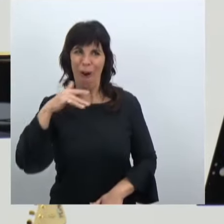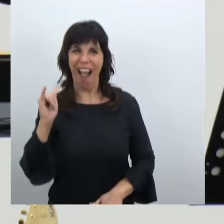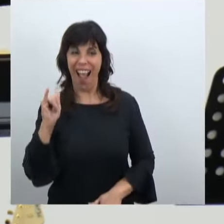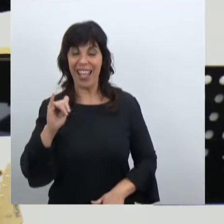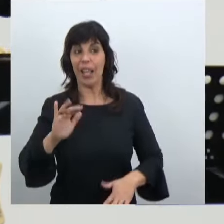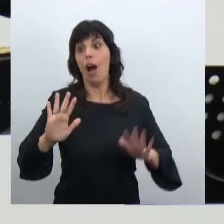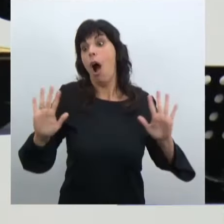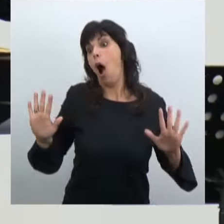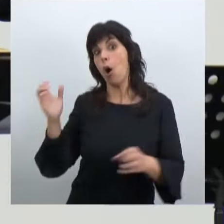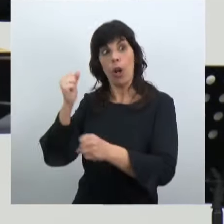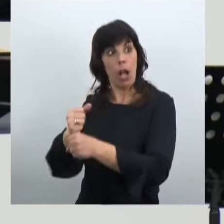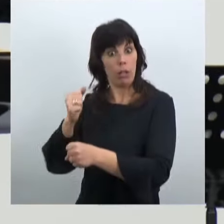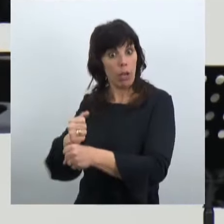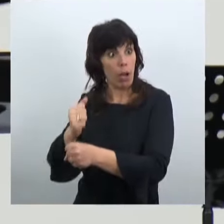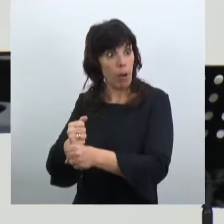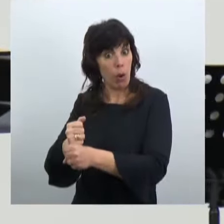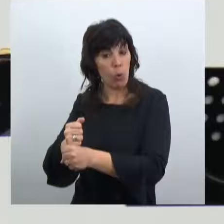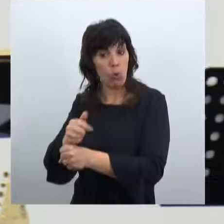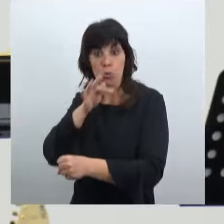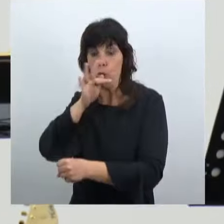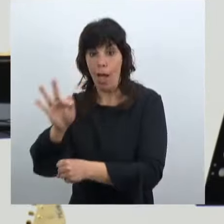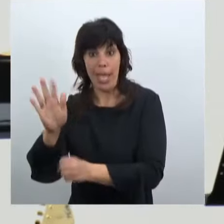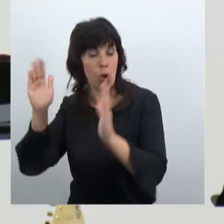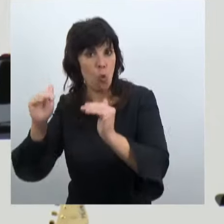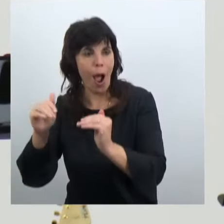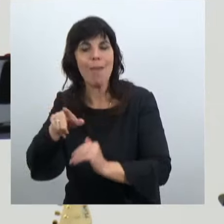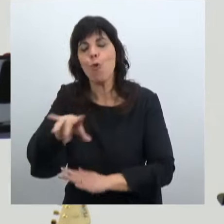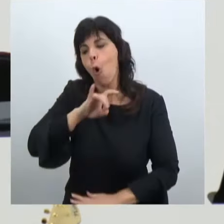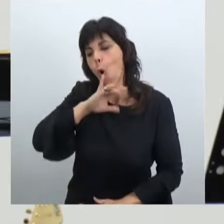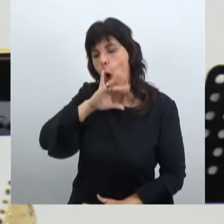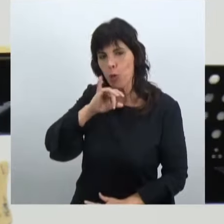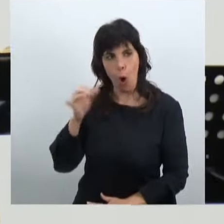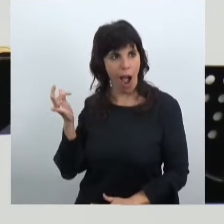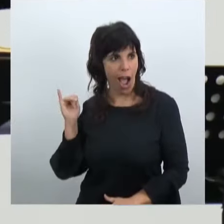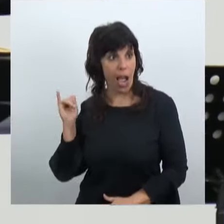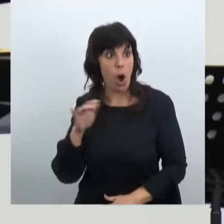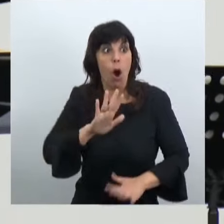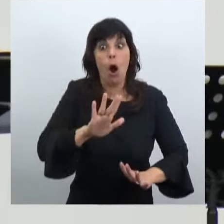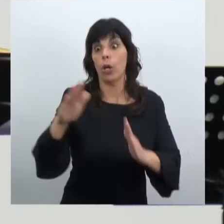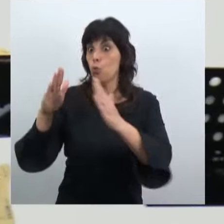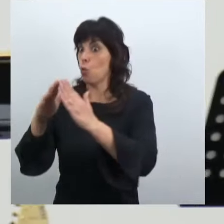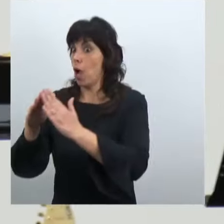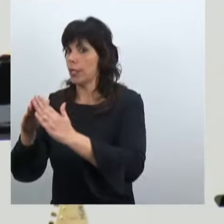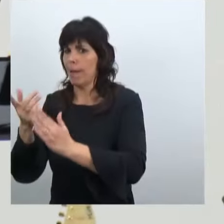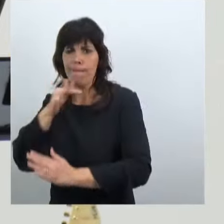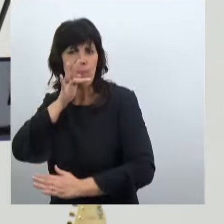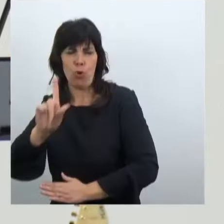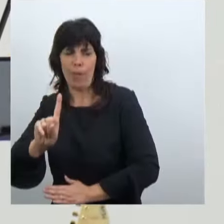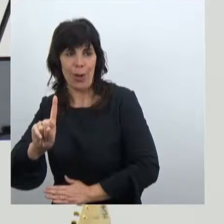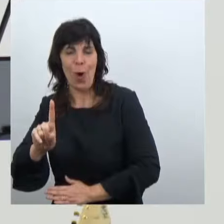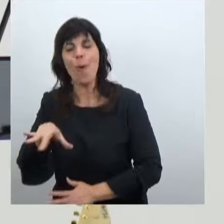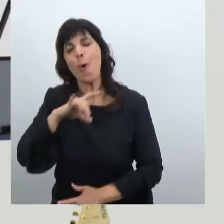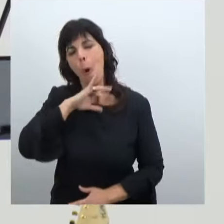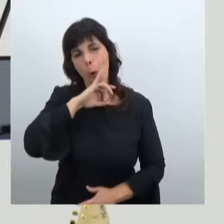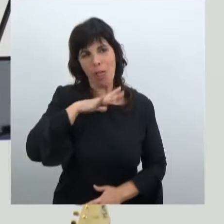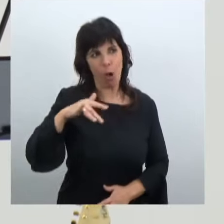aunque no tengas el trabajo todavía que quieres, aunque todavía no tienes la casa que deseas, tienes gozo.